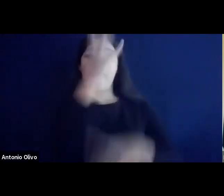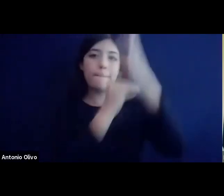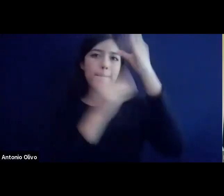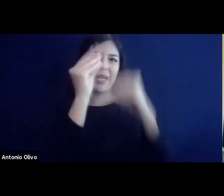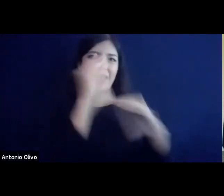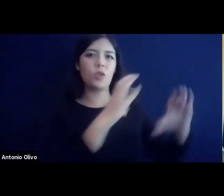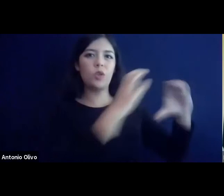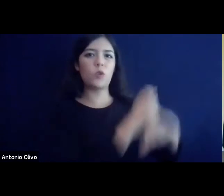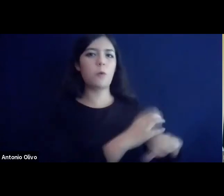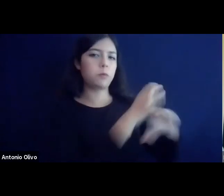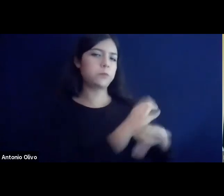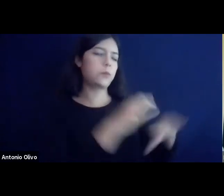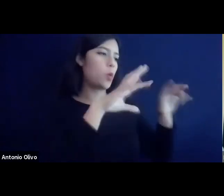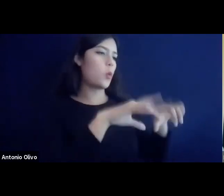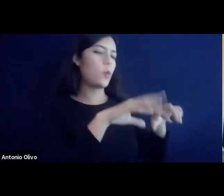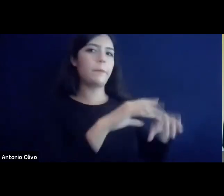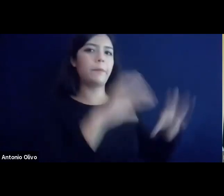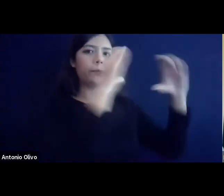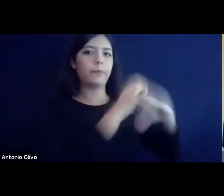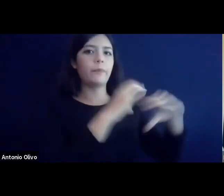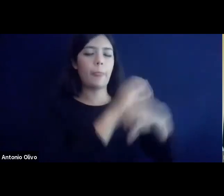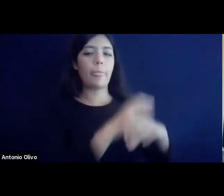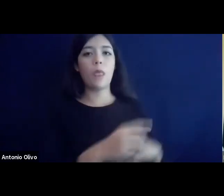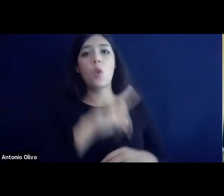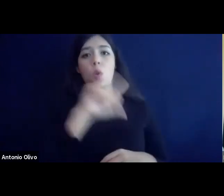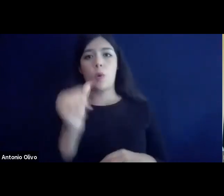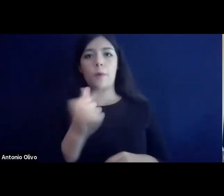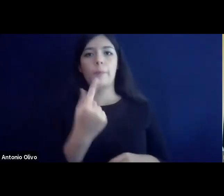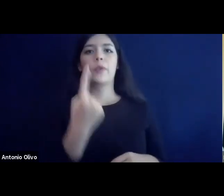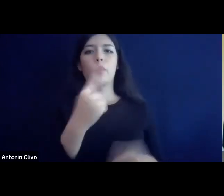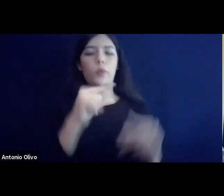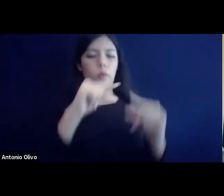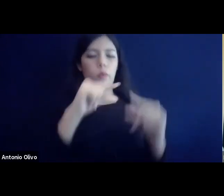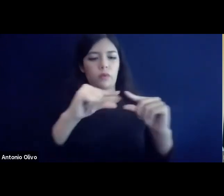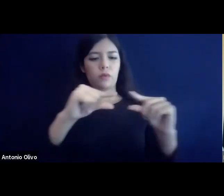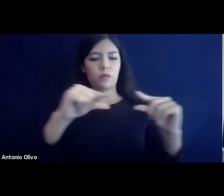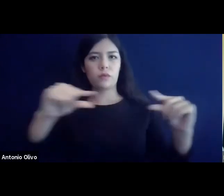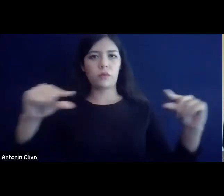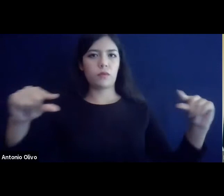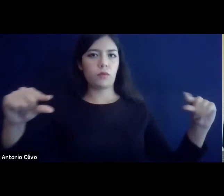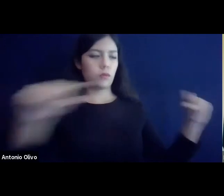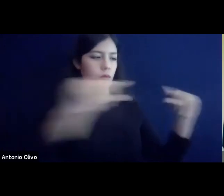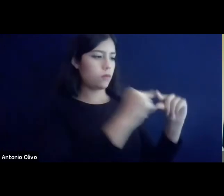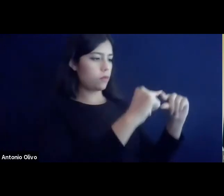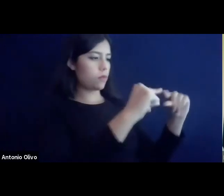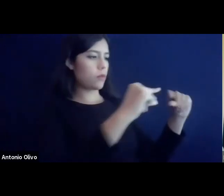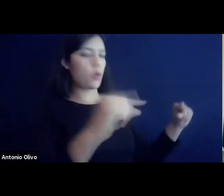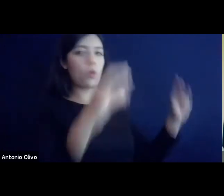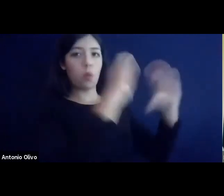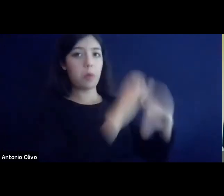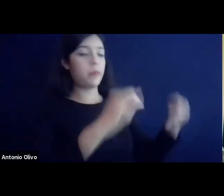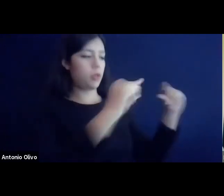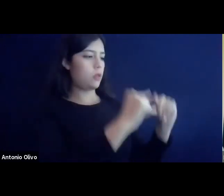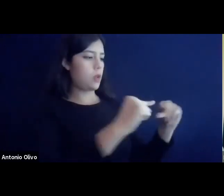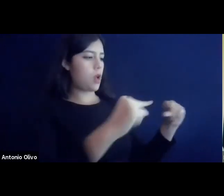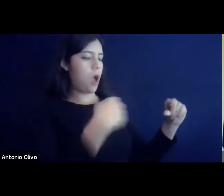de despliegue braille que se conectaba a la computadora y gracias a ello yo podía leer en braille todo lo que había en